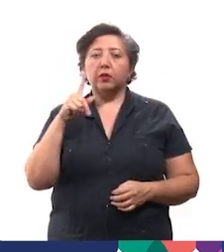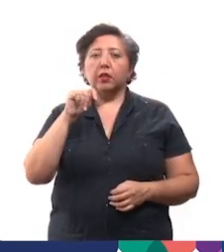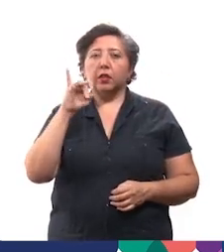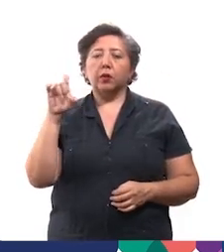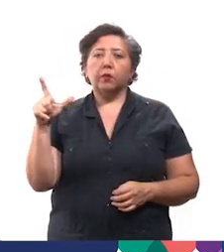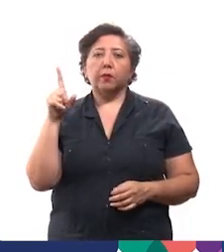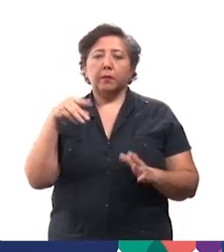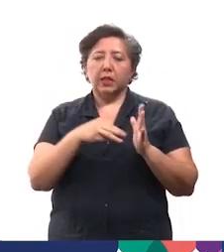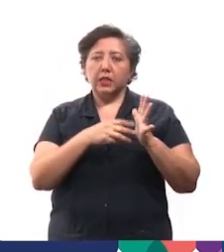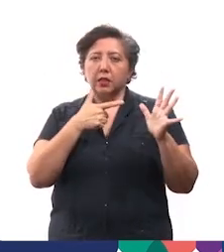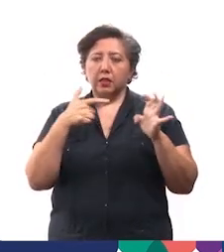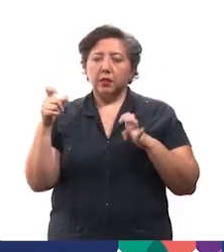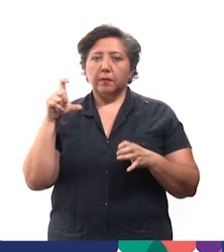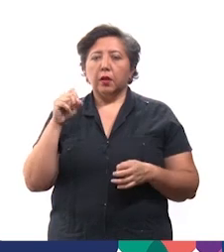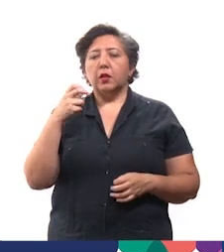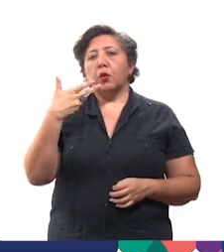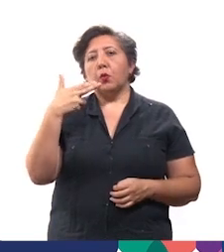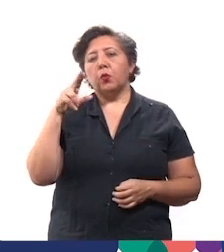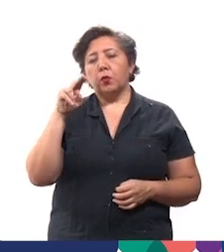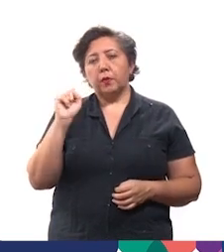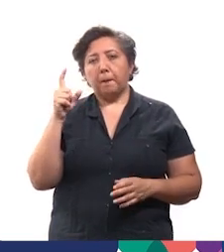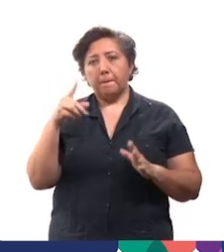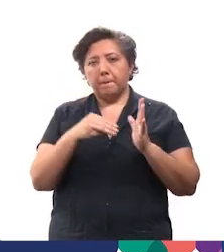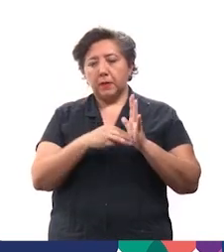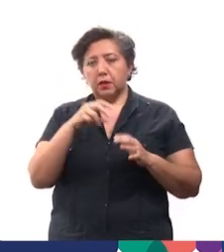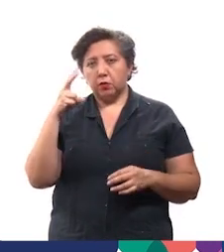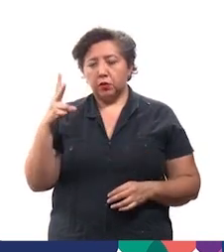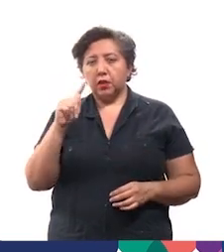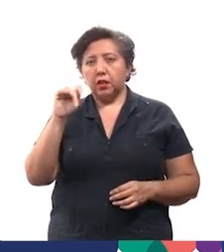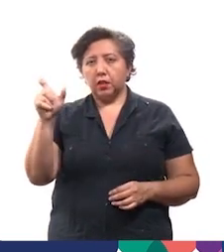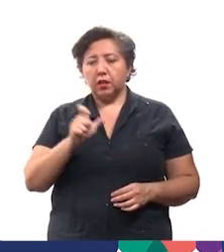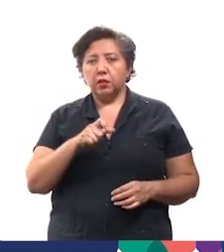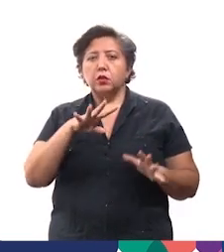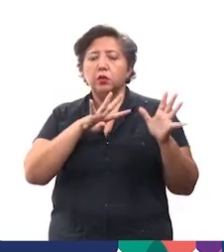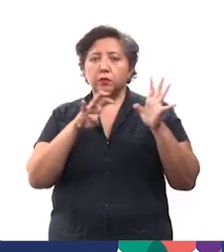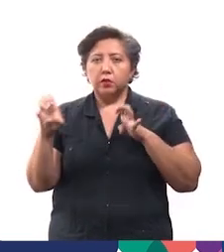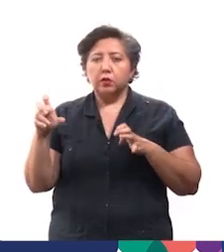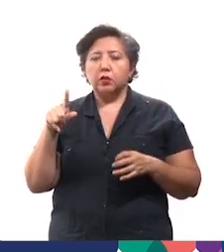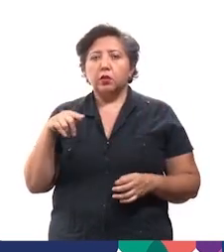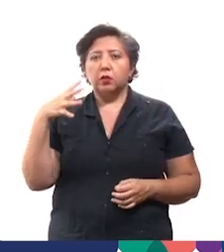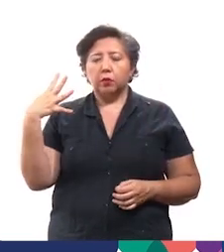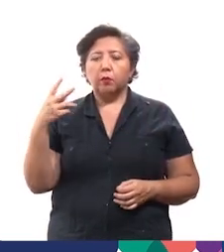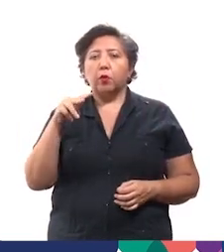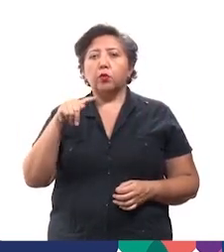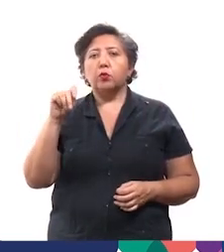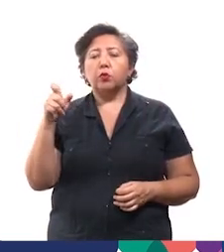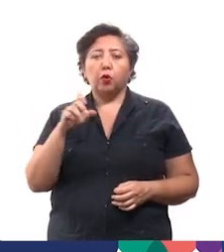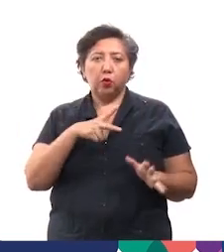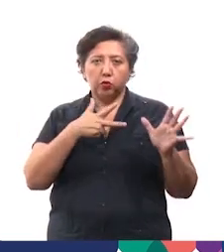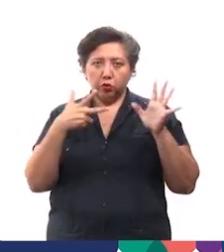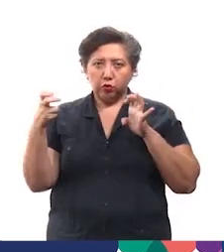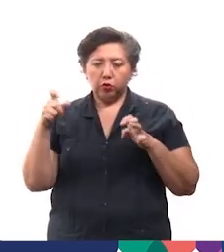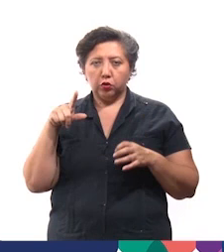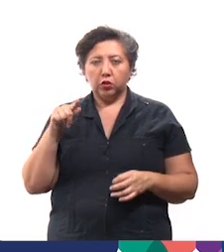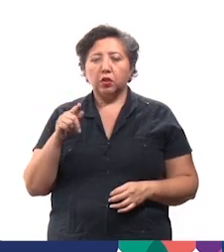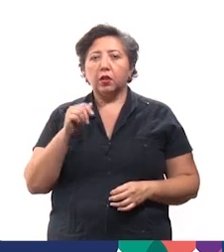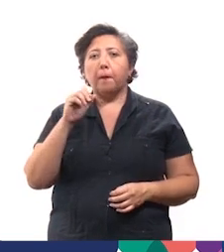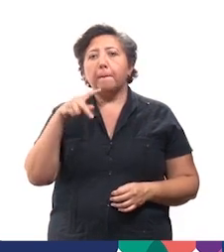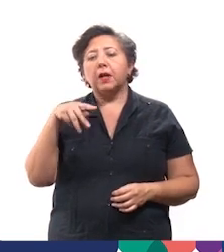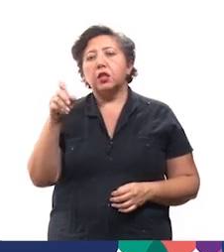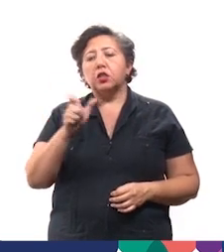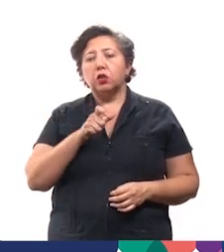Ticul, 1.720, Junucmá, 1.002, Tecash, 974, Motul, 870,